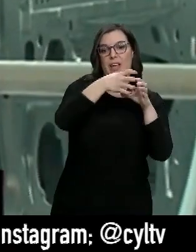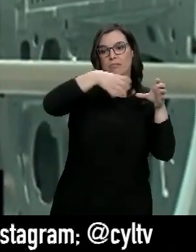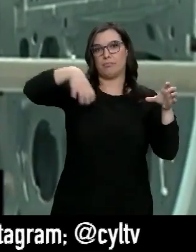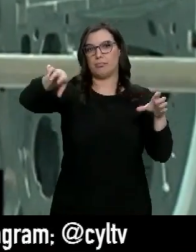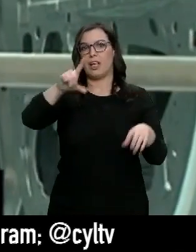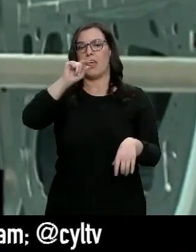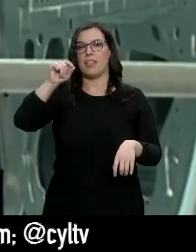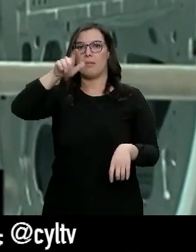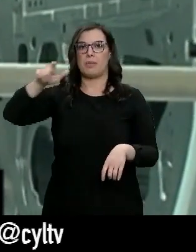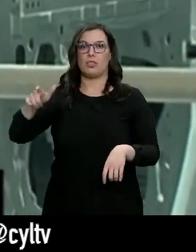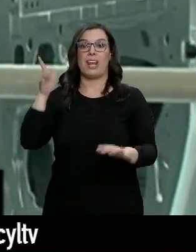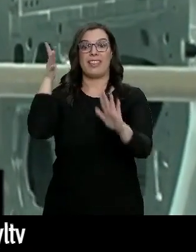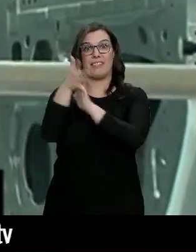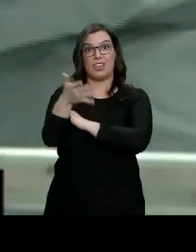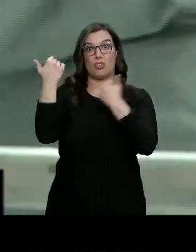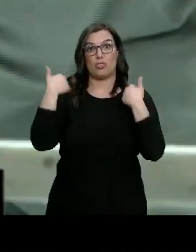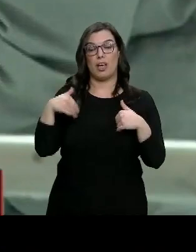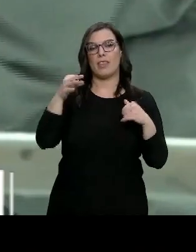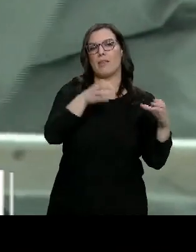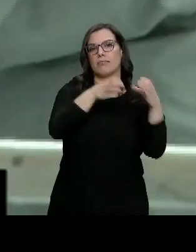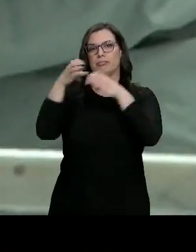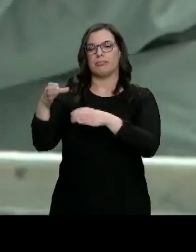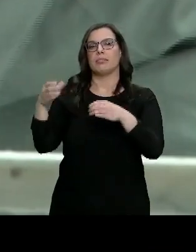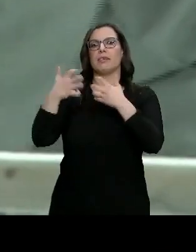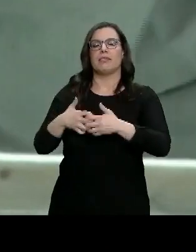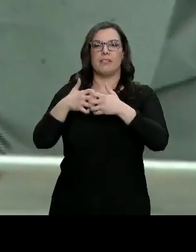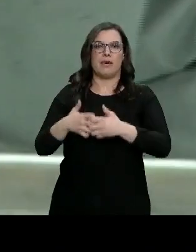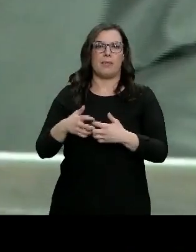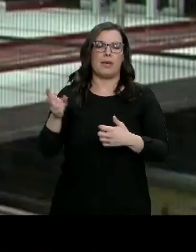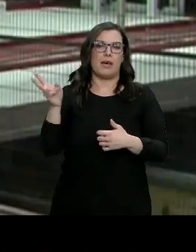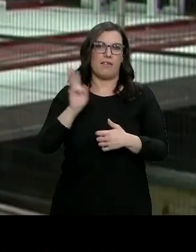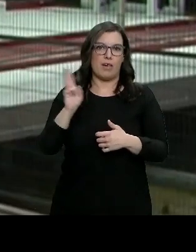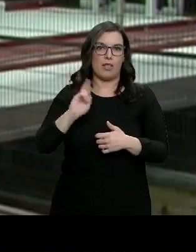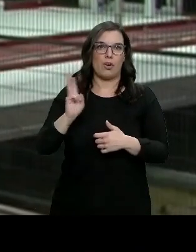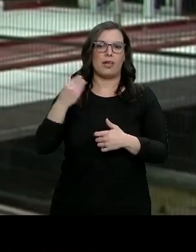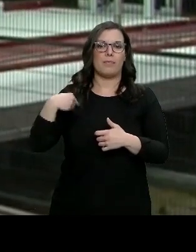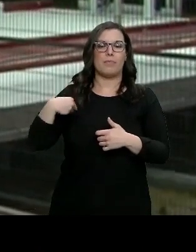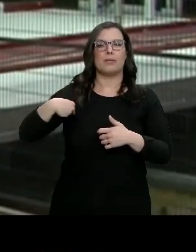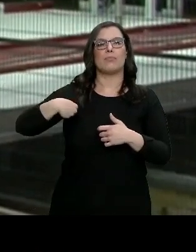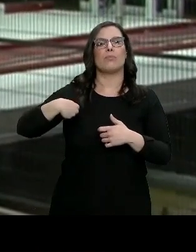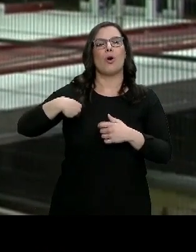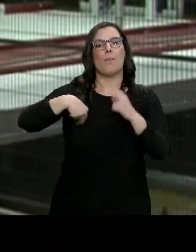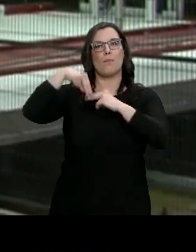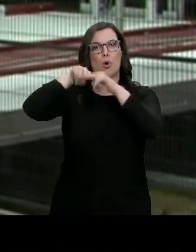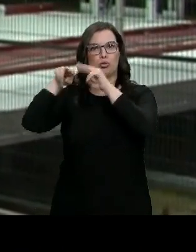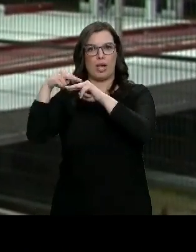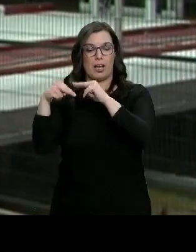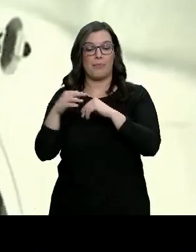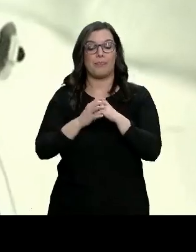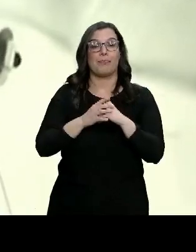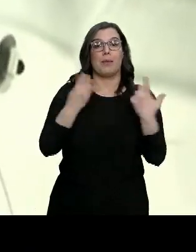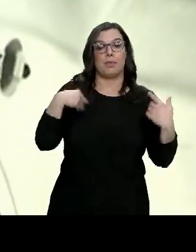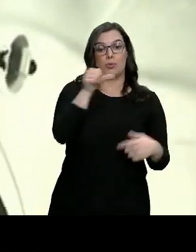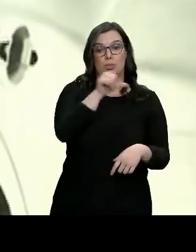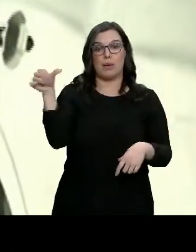un centenar de trabajadores indefinidos a la planta vallisoletana de carrocería-montaje. Esta misma semana, Renault comunicaba que sus